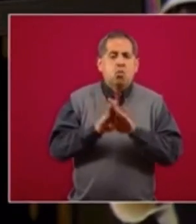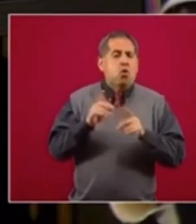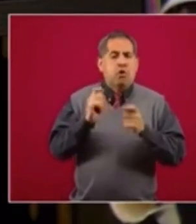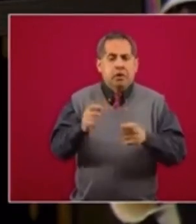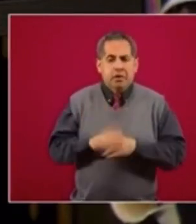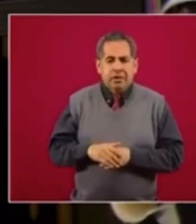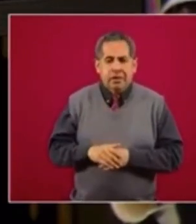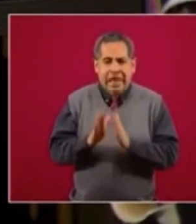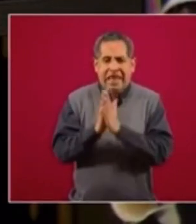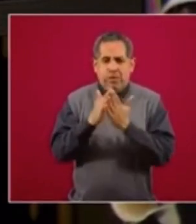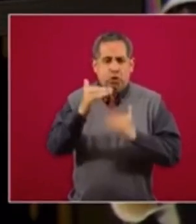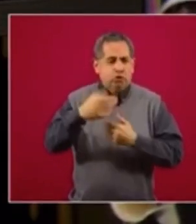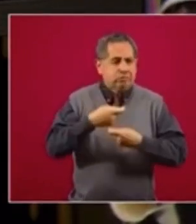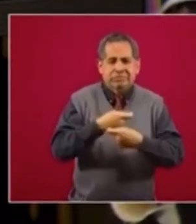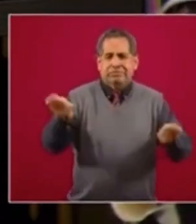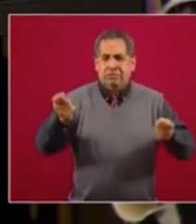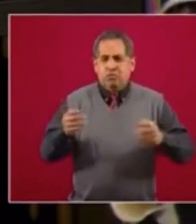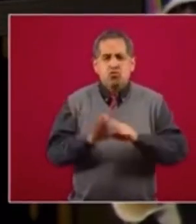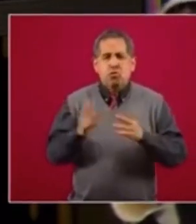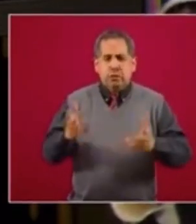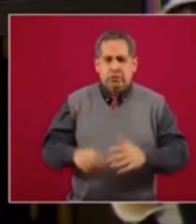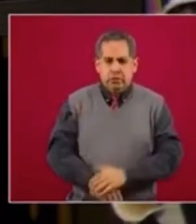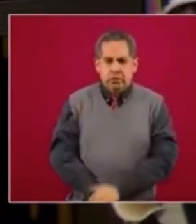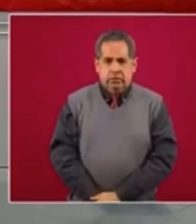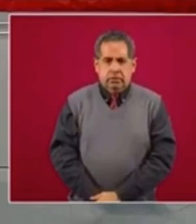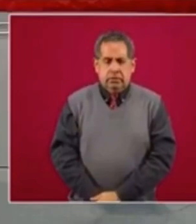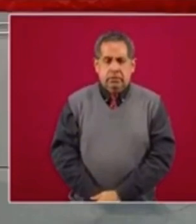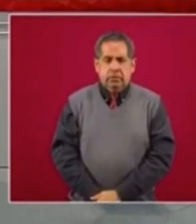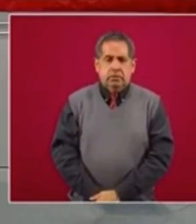de los libros de texto? Gracias.